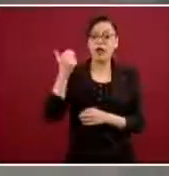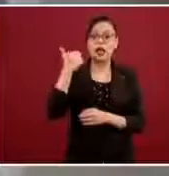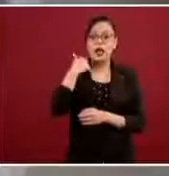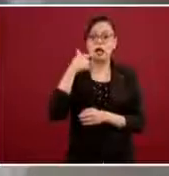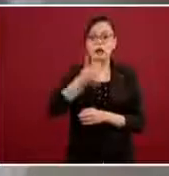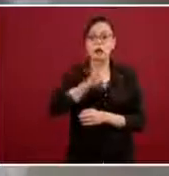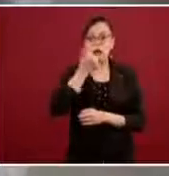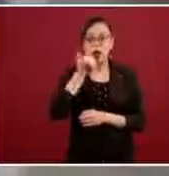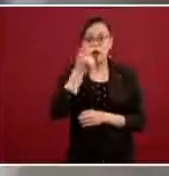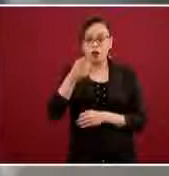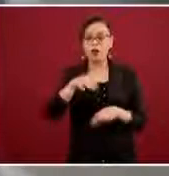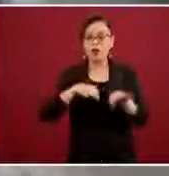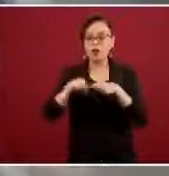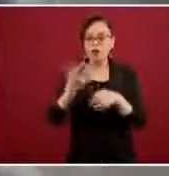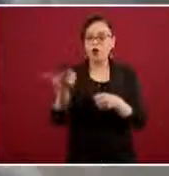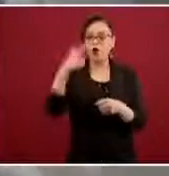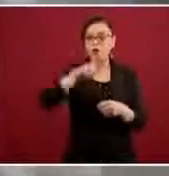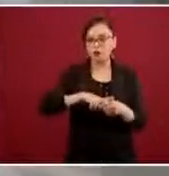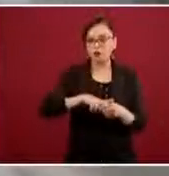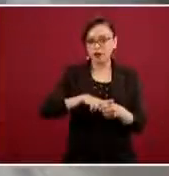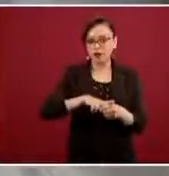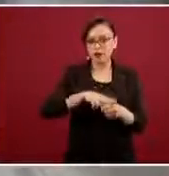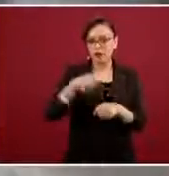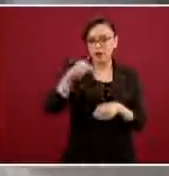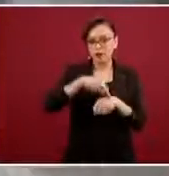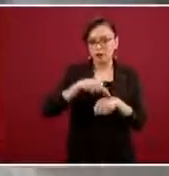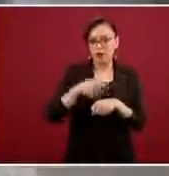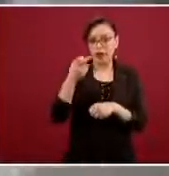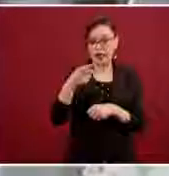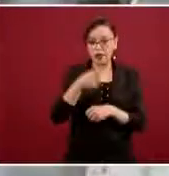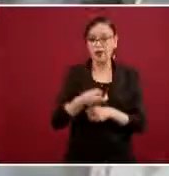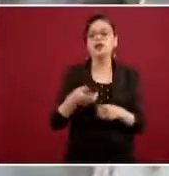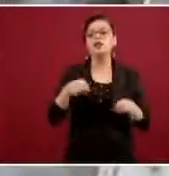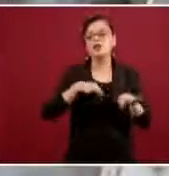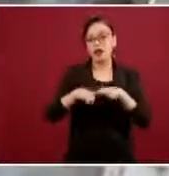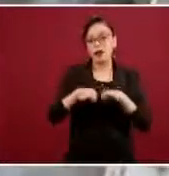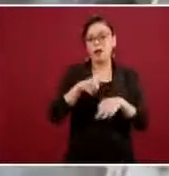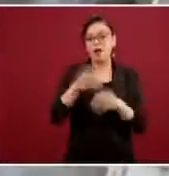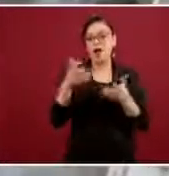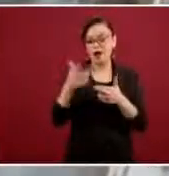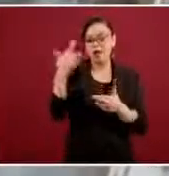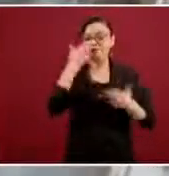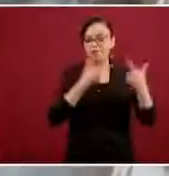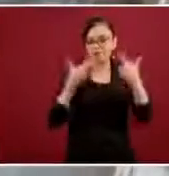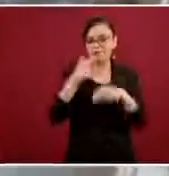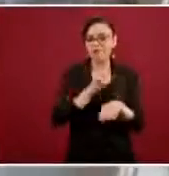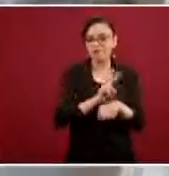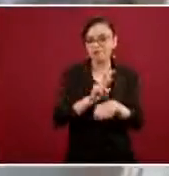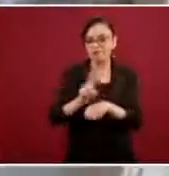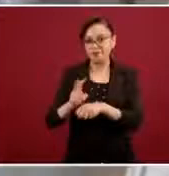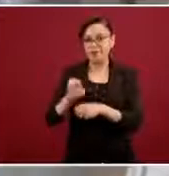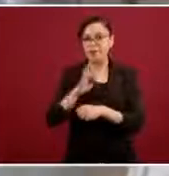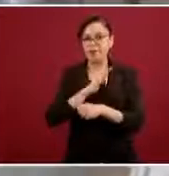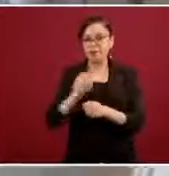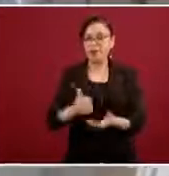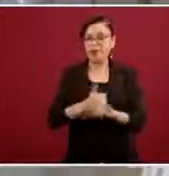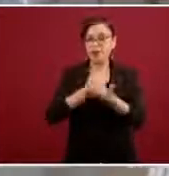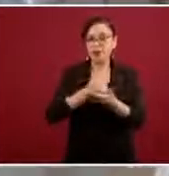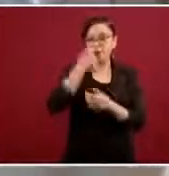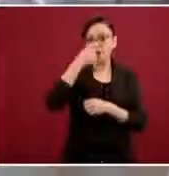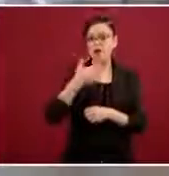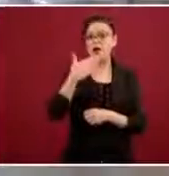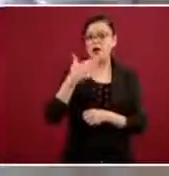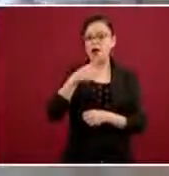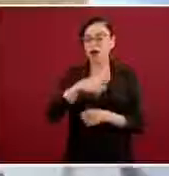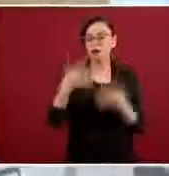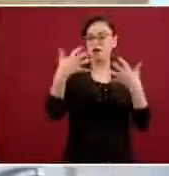en hospitales y centros médicos, donde realizan este tipo de trabajo, y que en esta ocasión brindan sus servicios para la calibración del equipo en el